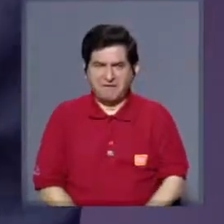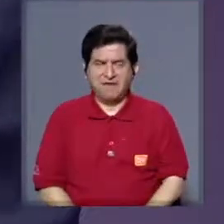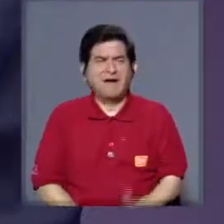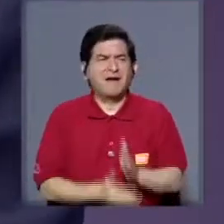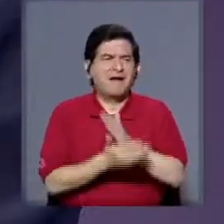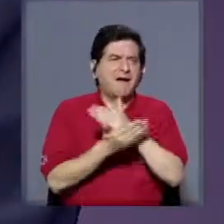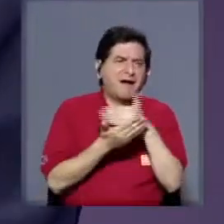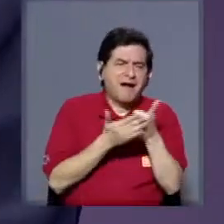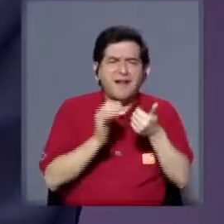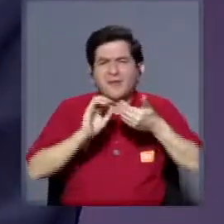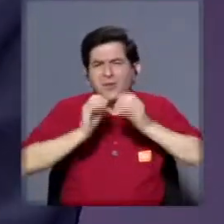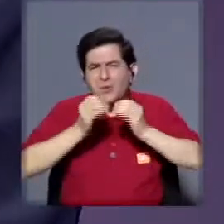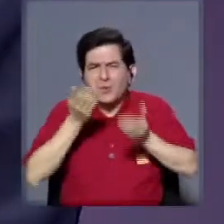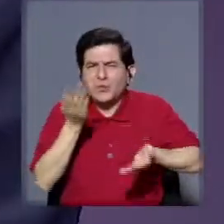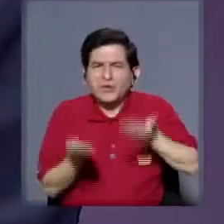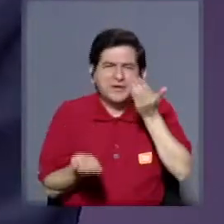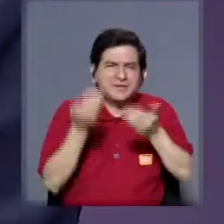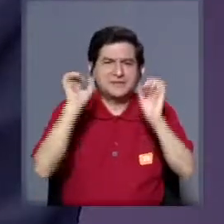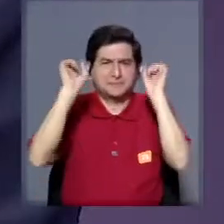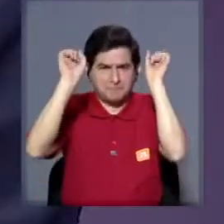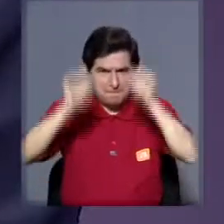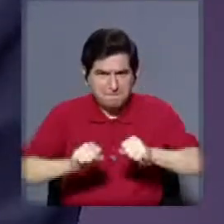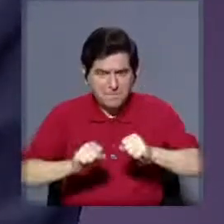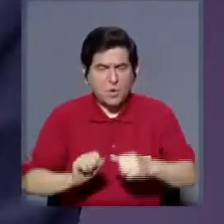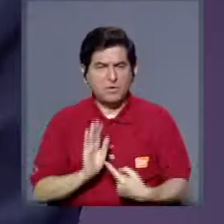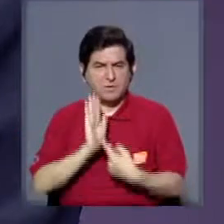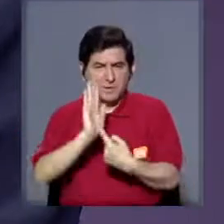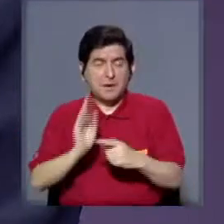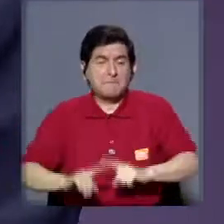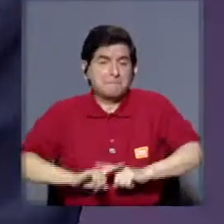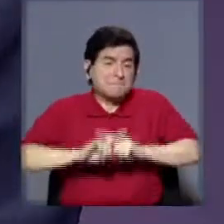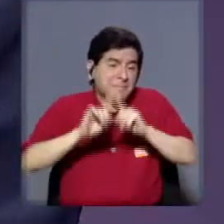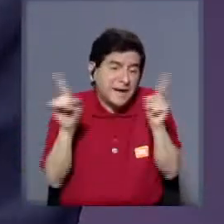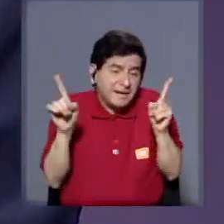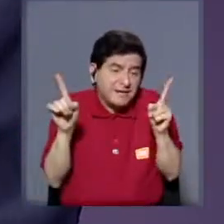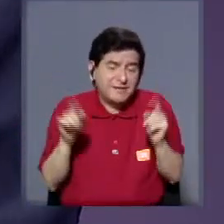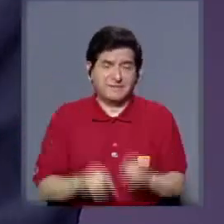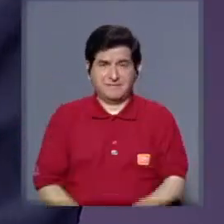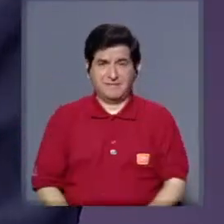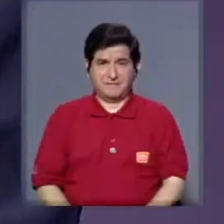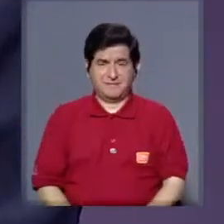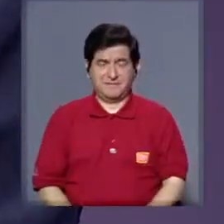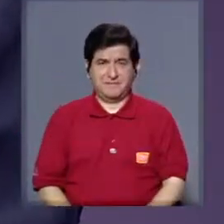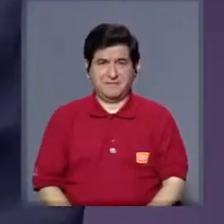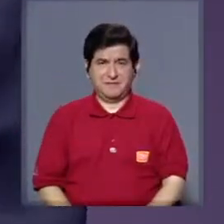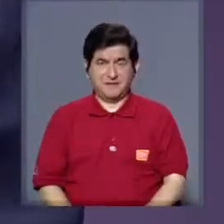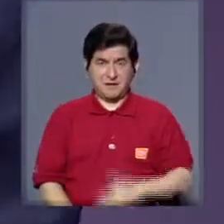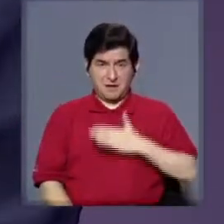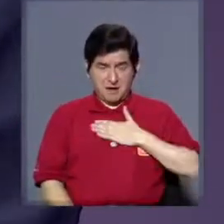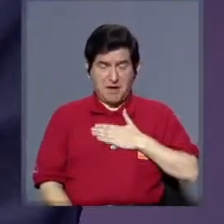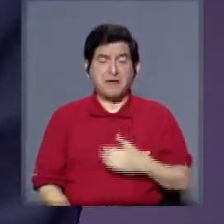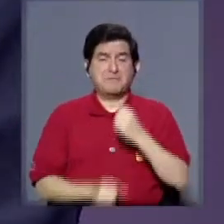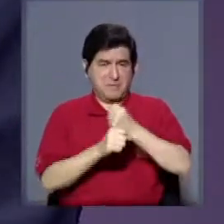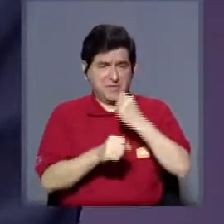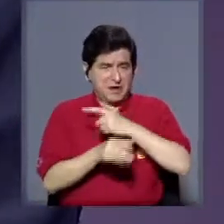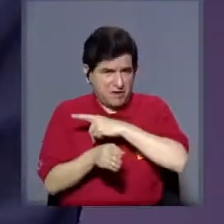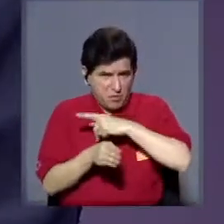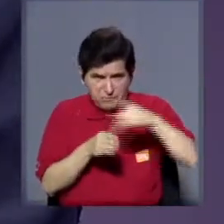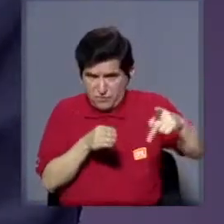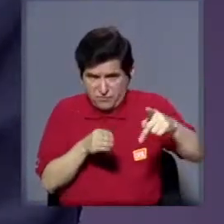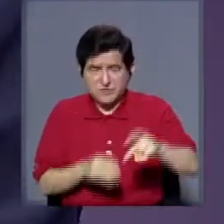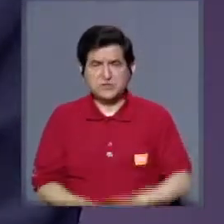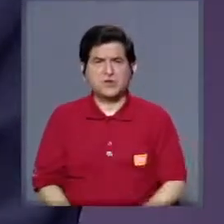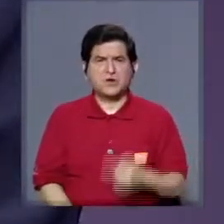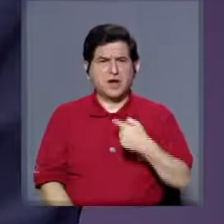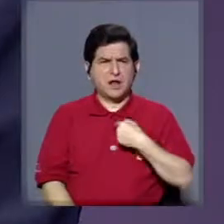algunas cifras verdad que se pueden sacar no obstante al menos en mi práctica profesional verdad